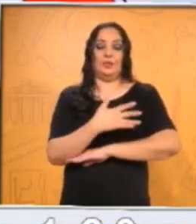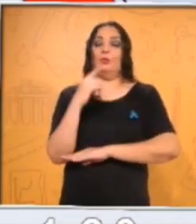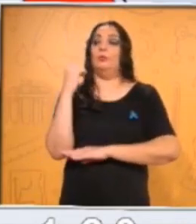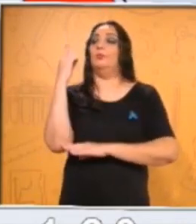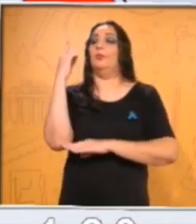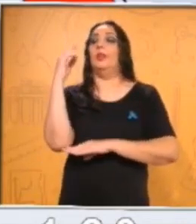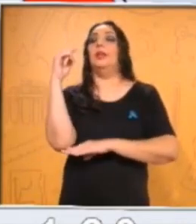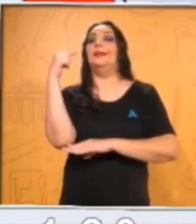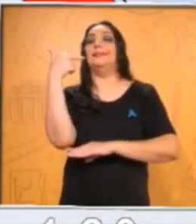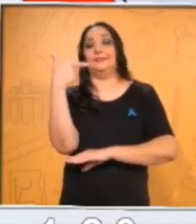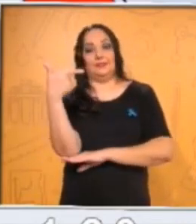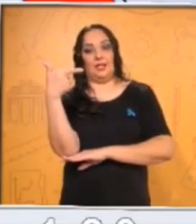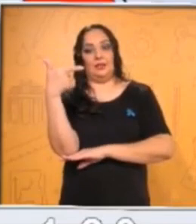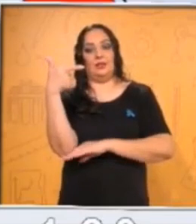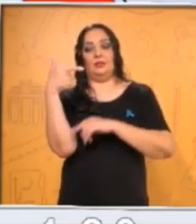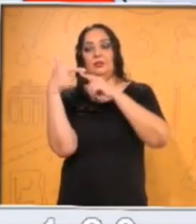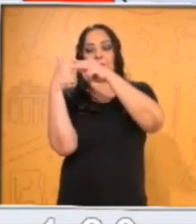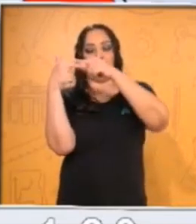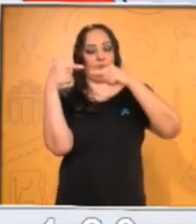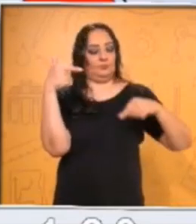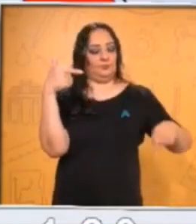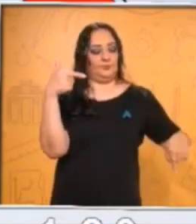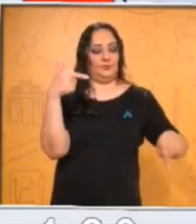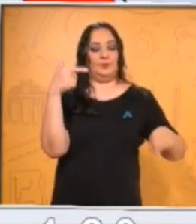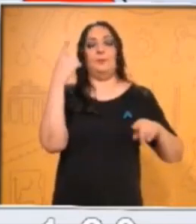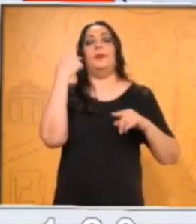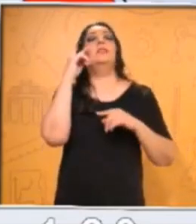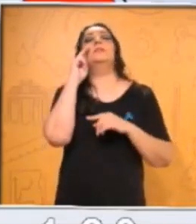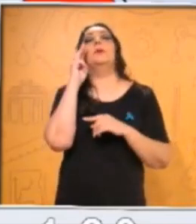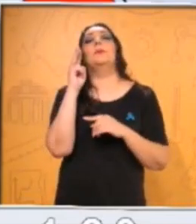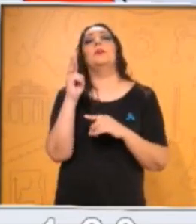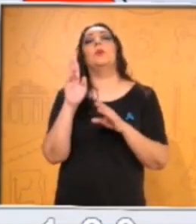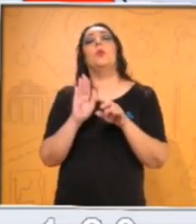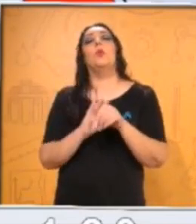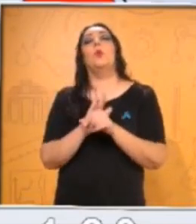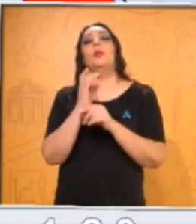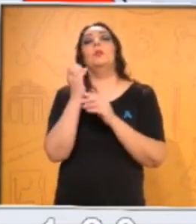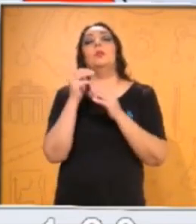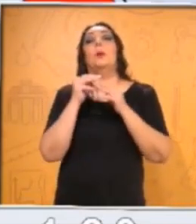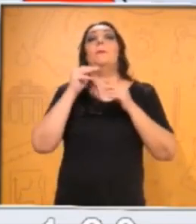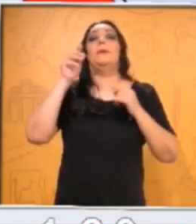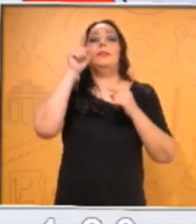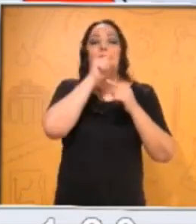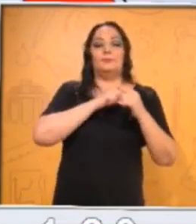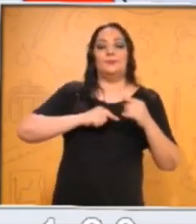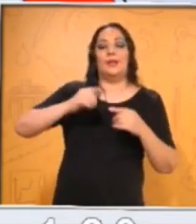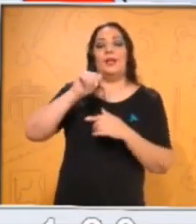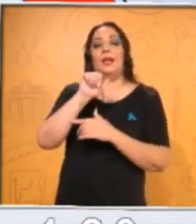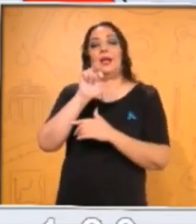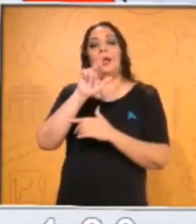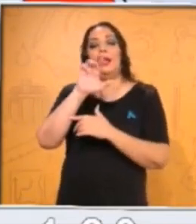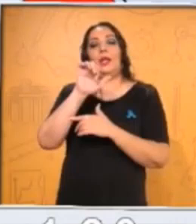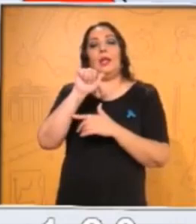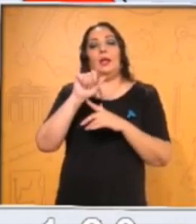Tan sencillo como hacer la multiplicación, que esta es la base, esta es la